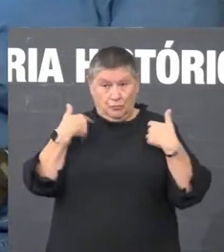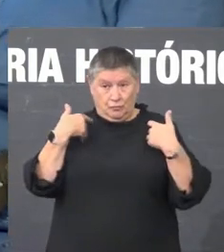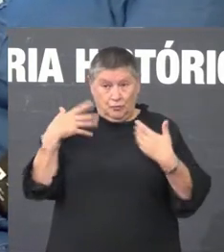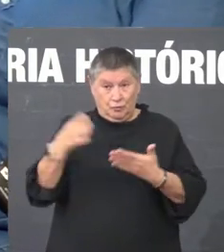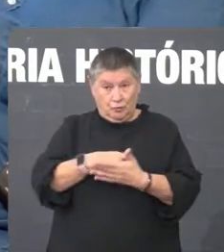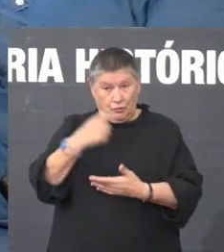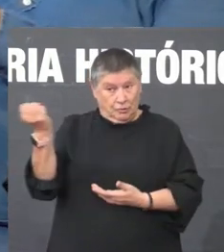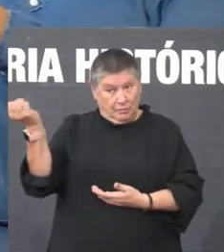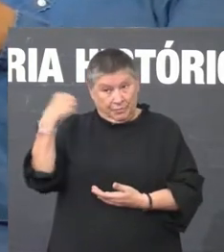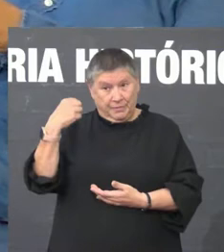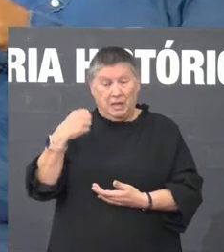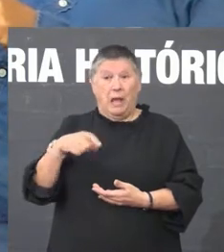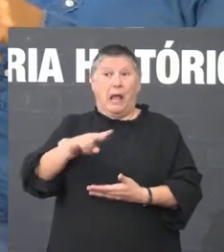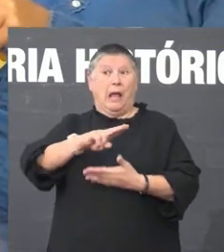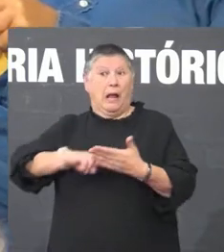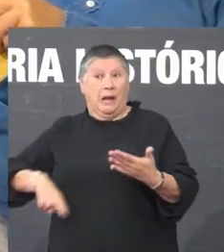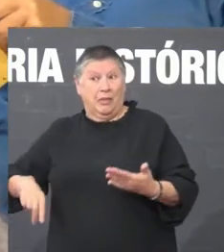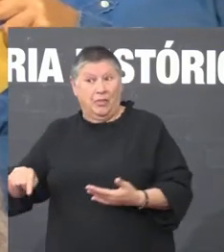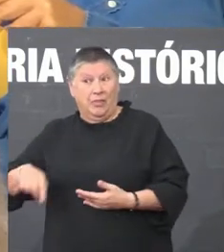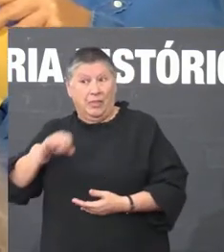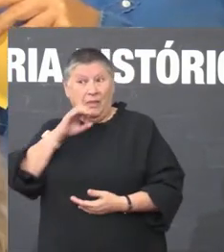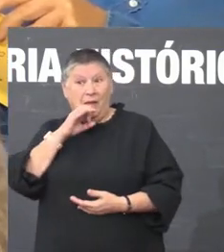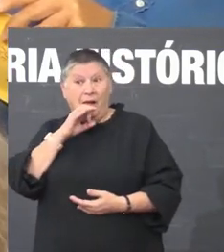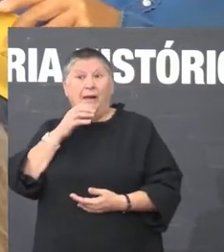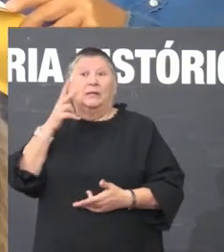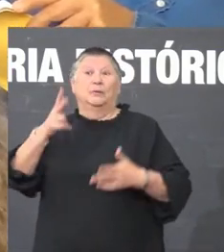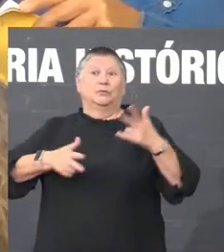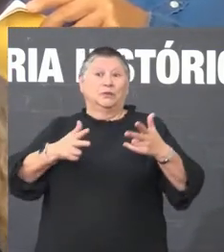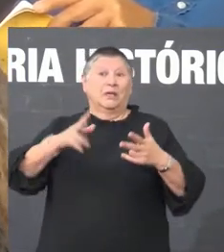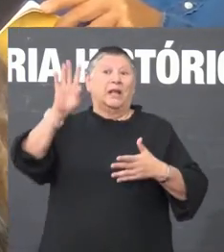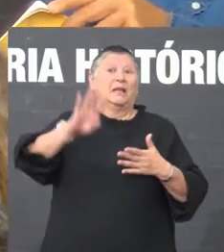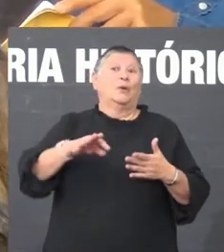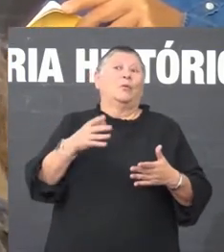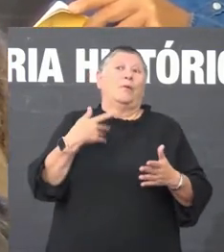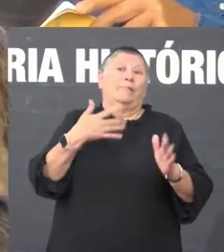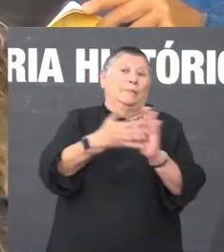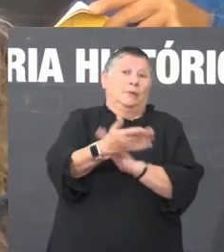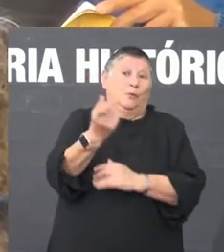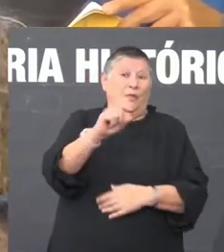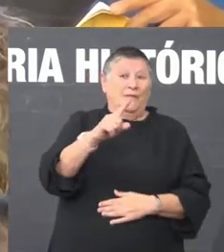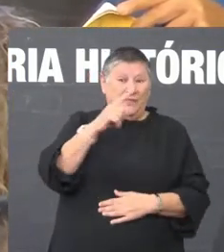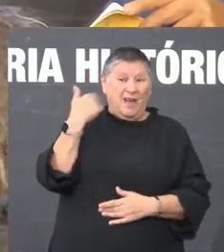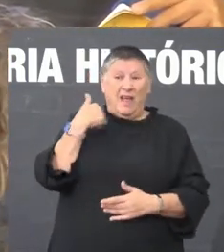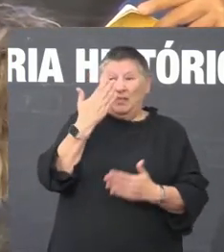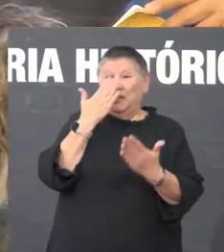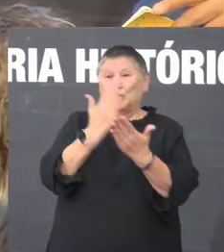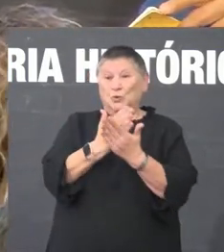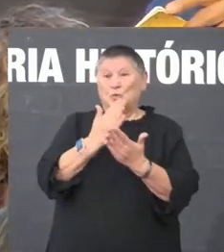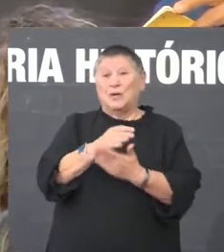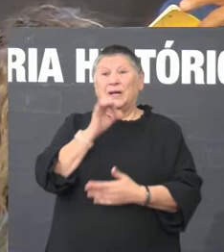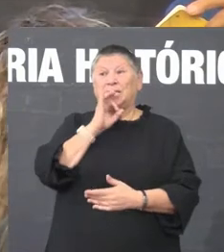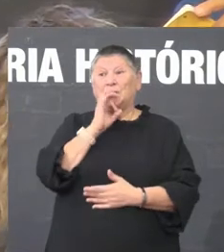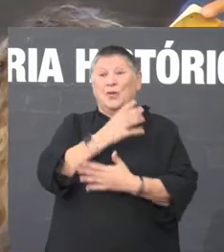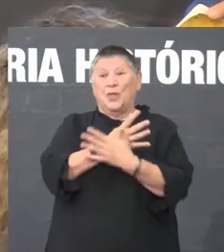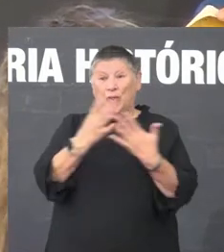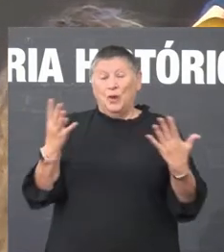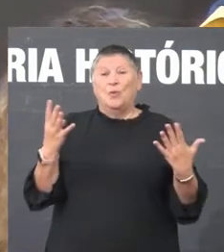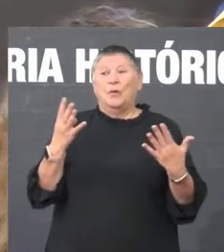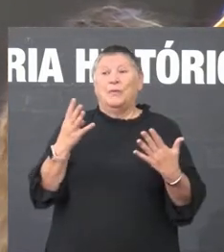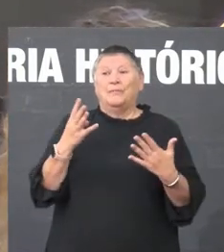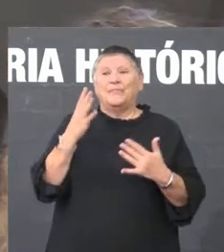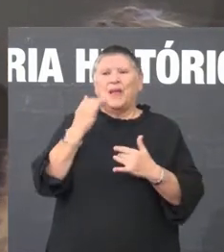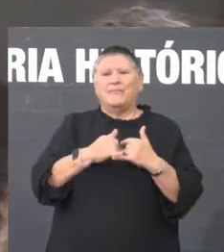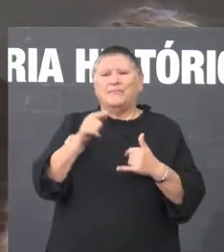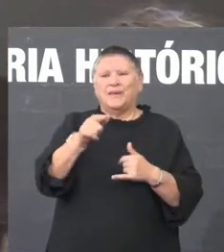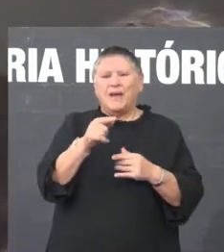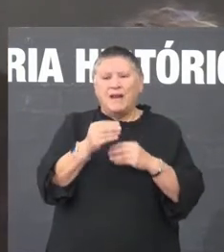en Euskadi, en Cataluña, por lo tanto no tengo que extenderme con eso, ¿no? Pero esa escuela del 19, al final lo que va